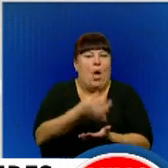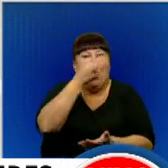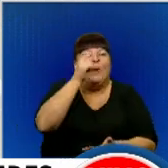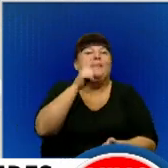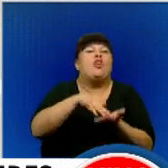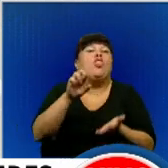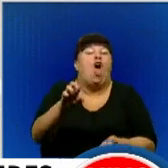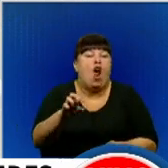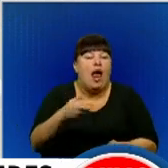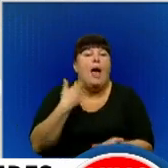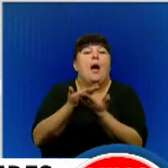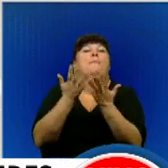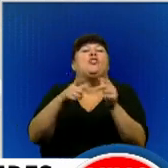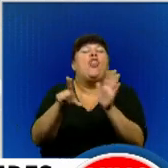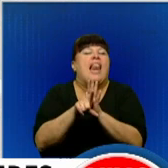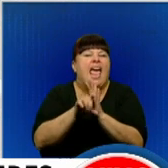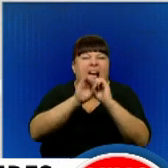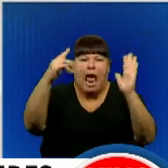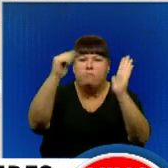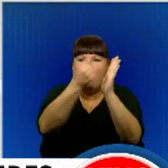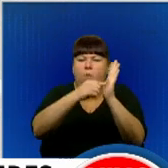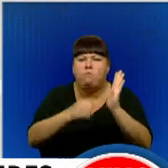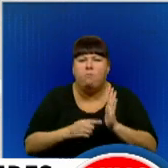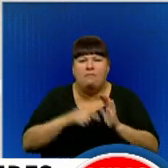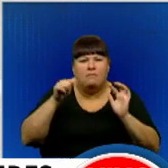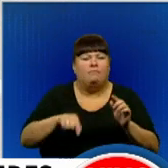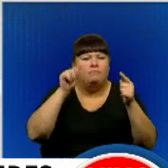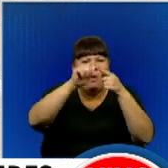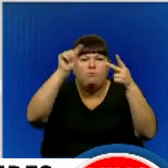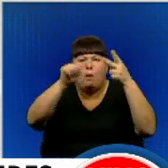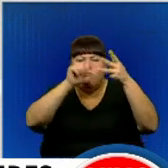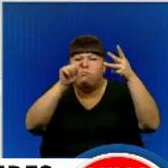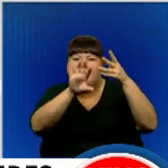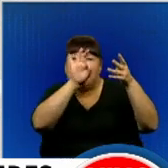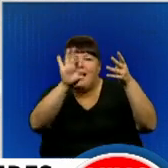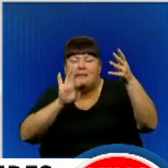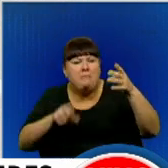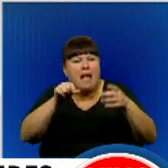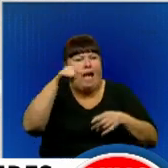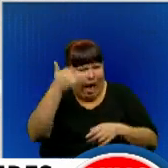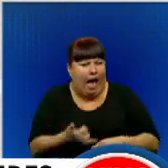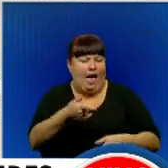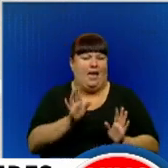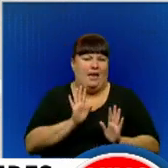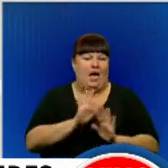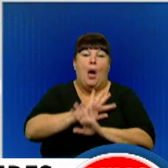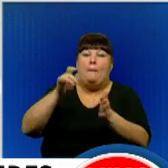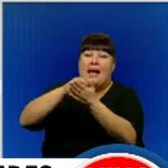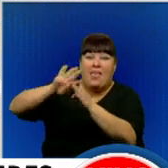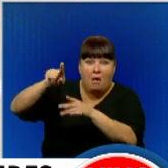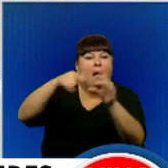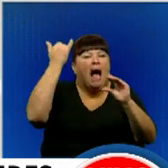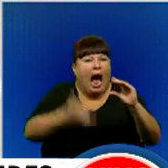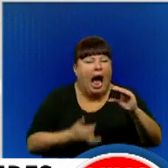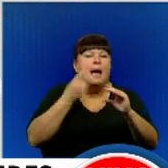millones de dólares presentaba un proyecto de ley detallado de acá de acá de acá de acá hay que sacar dejar de pagar la deuda y está la